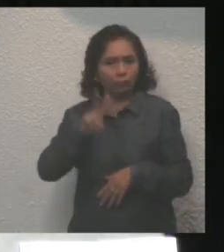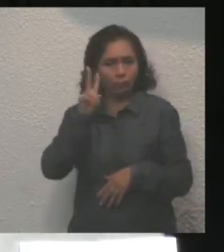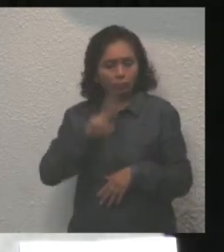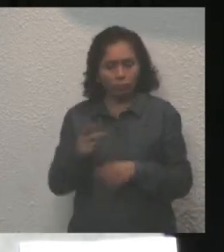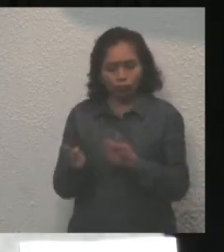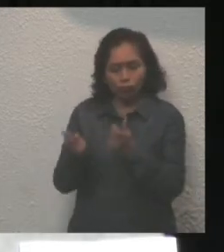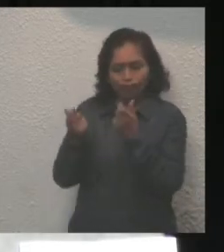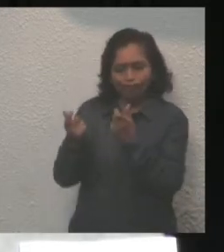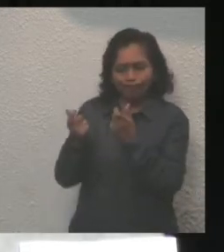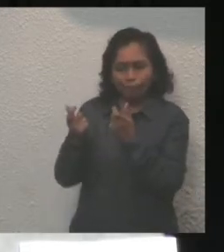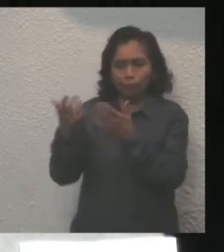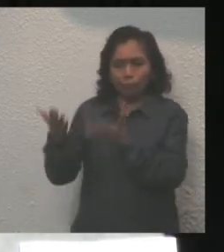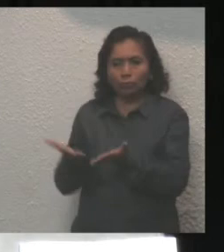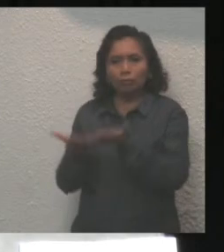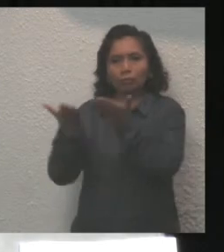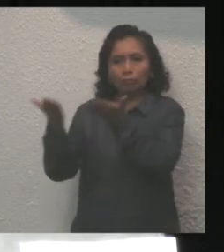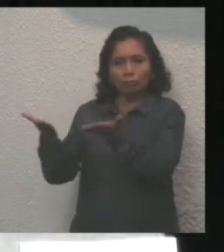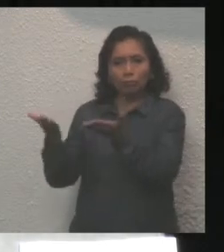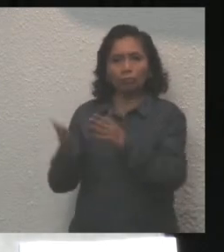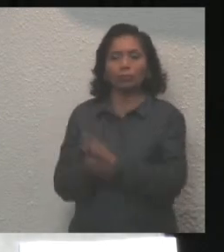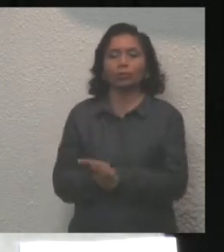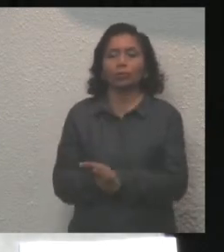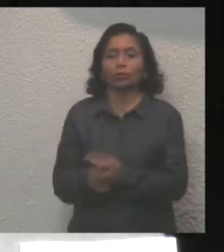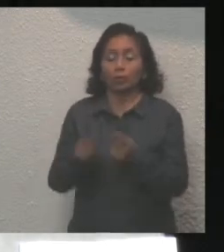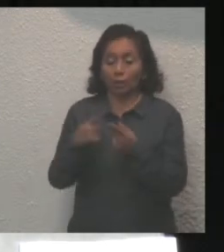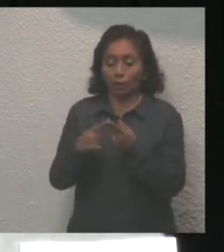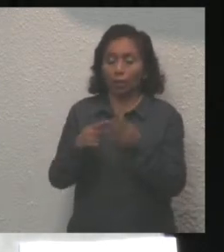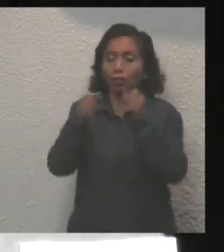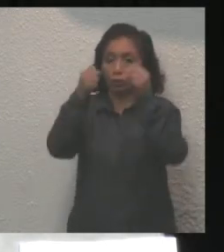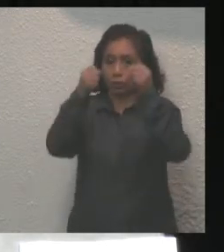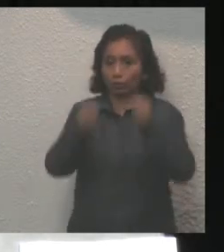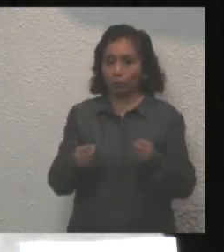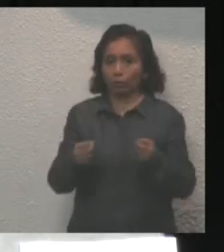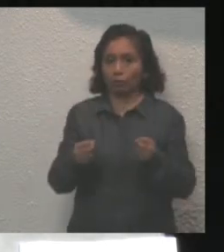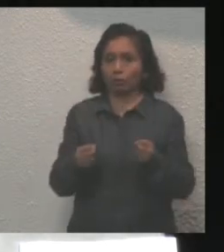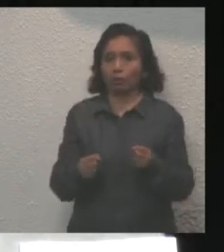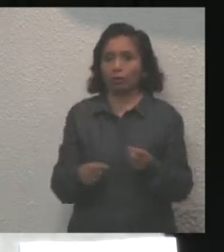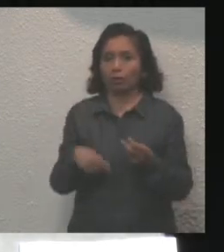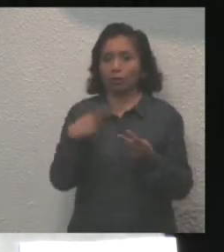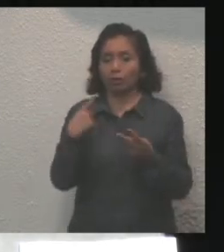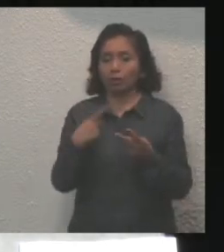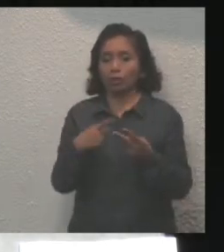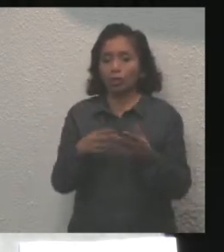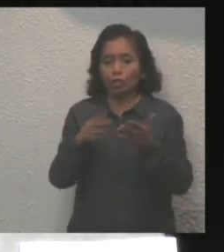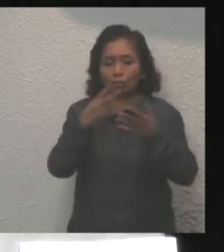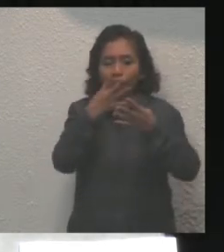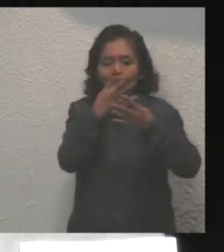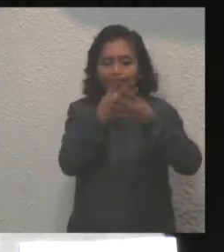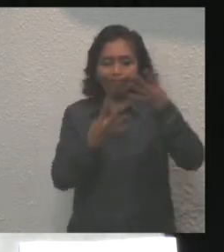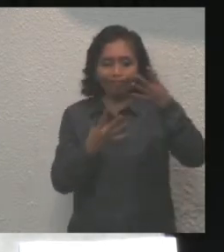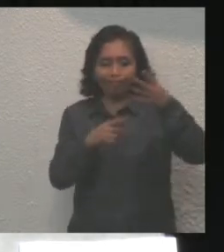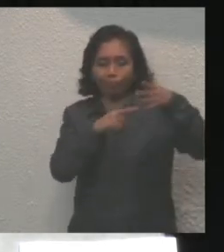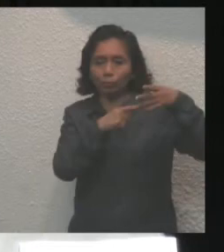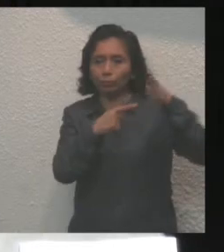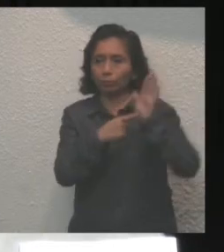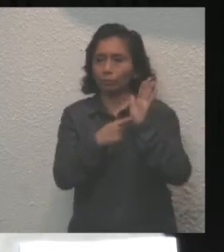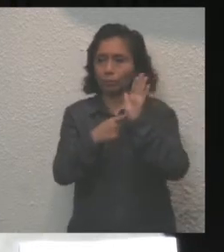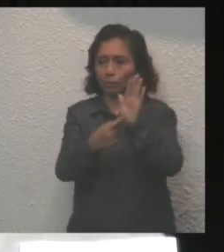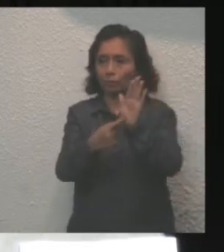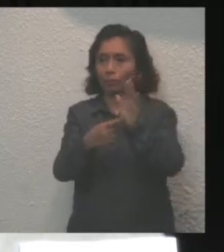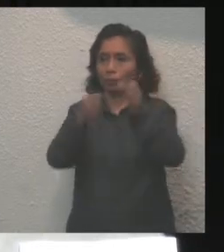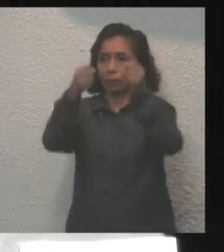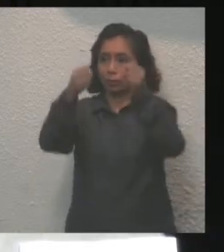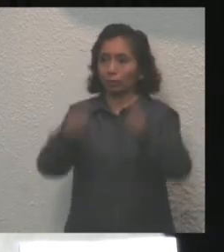recursos solicitados en materia de seguridad pública y los datos de la Encuesta Nacional de